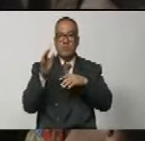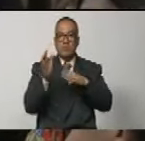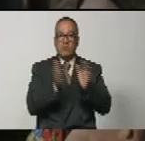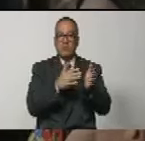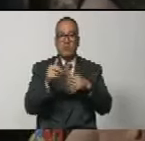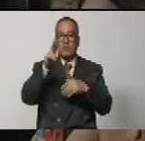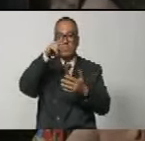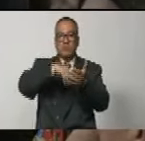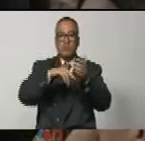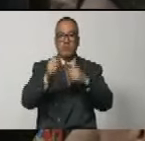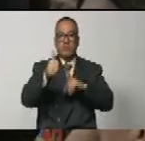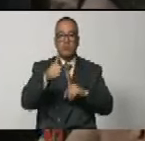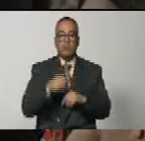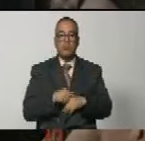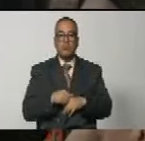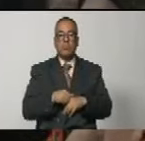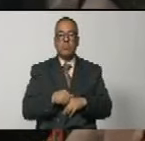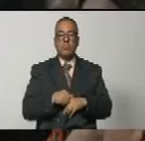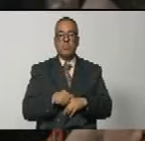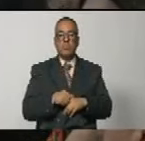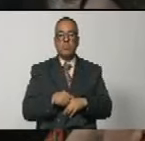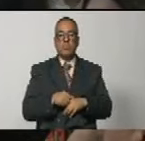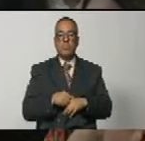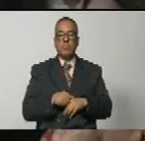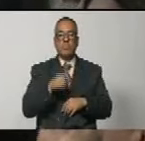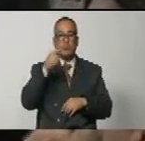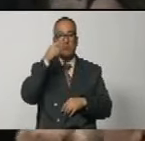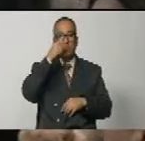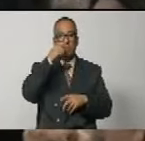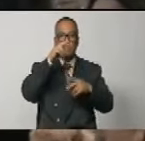marzo del 2010,